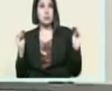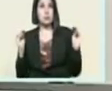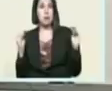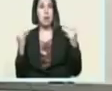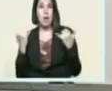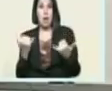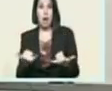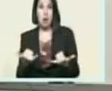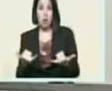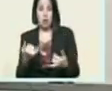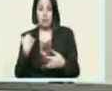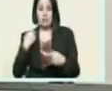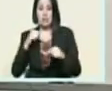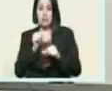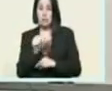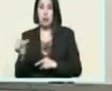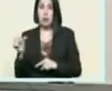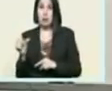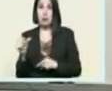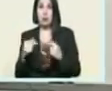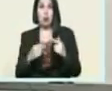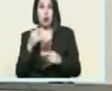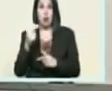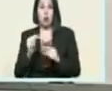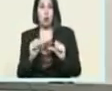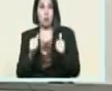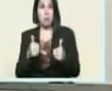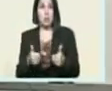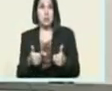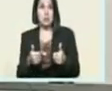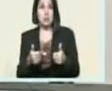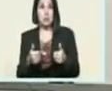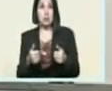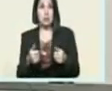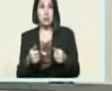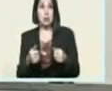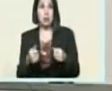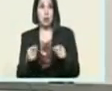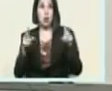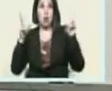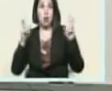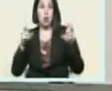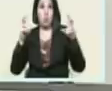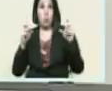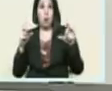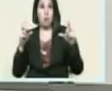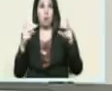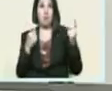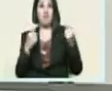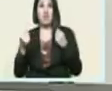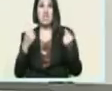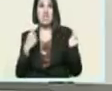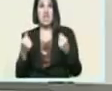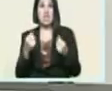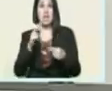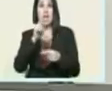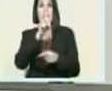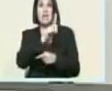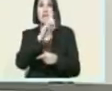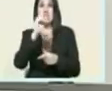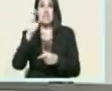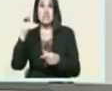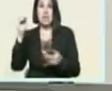que a partir de esta semana va a entrar en circulación el nuevo billete de